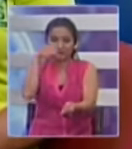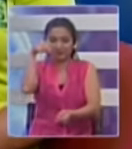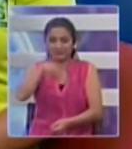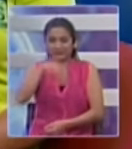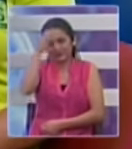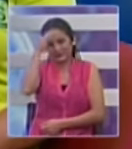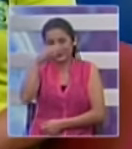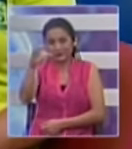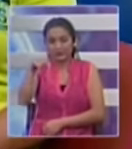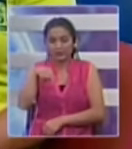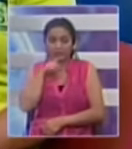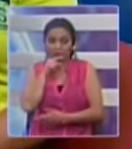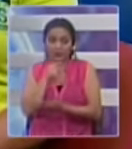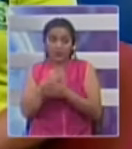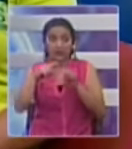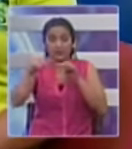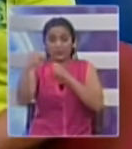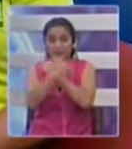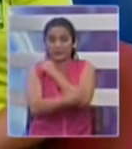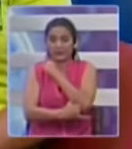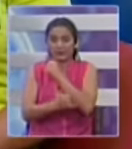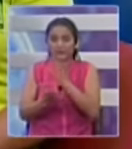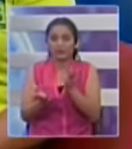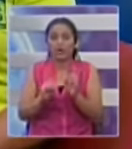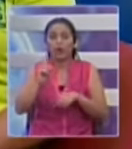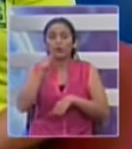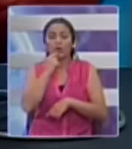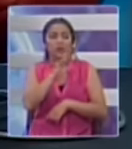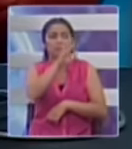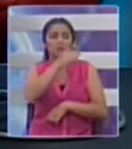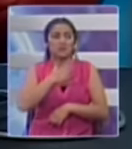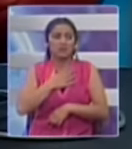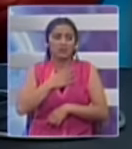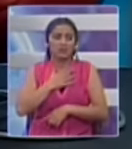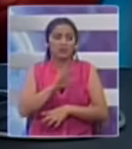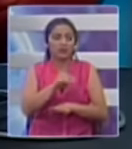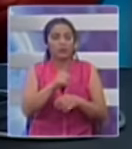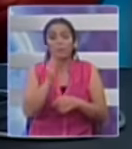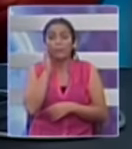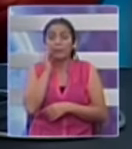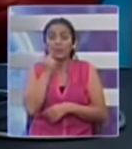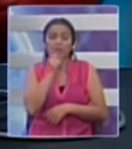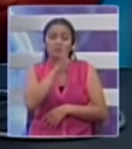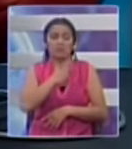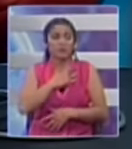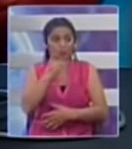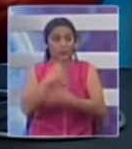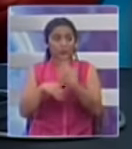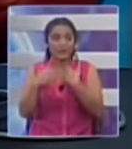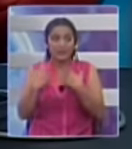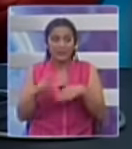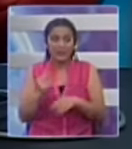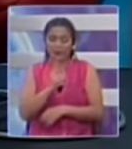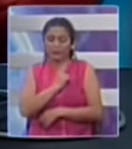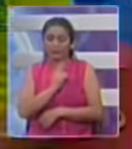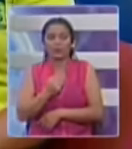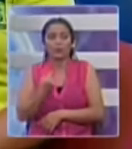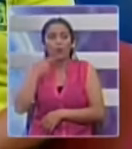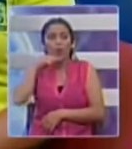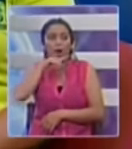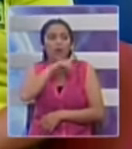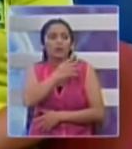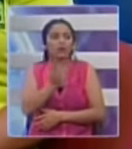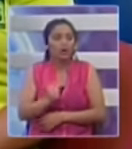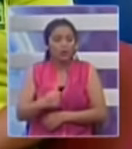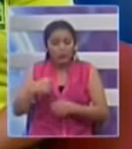mi hijo sí sacó el cupo, pero en Cañar. Y yo vivo acá en Guayaquil. Y yo vivo en Guayaquil. Nosotros queremos mayor oferta